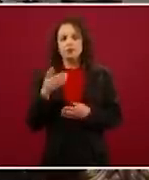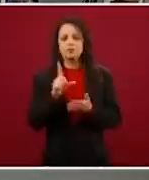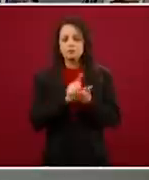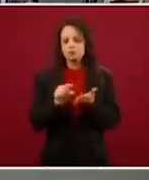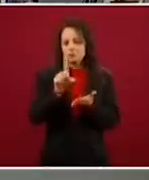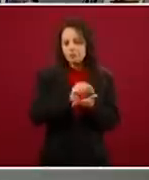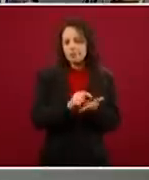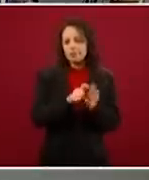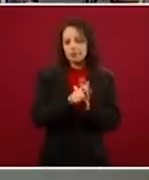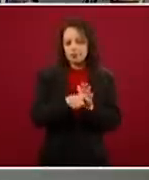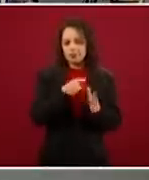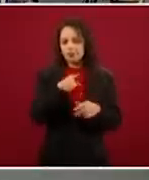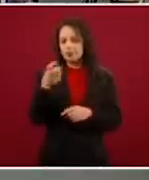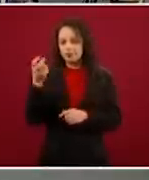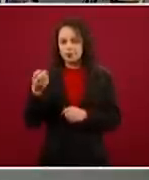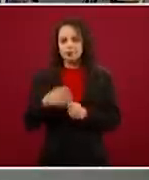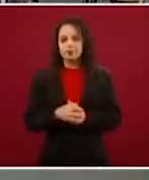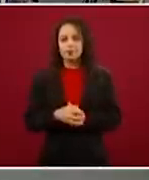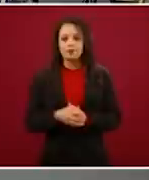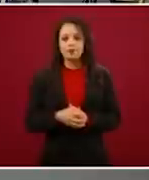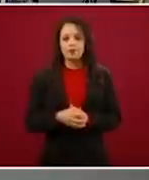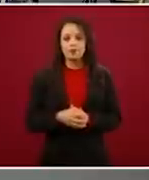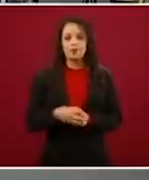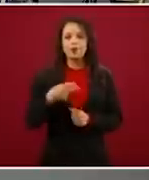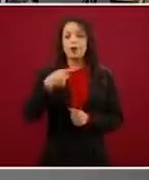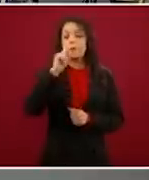Pero no hemos tenido, pues,